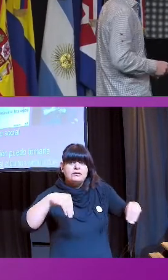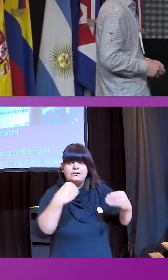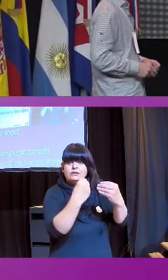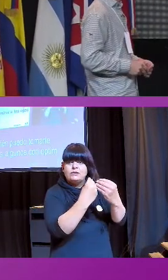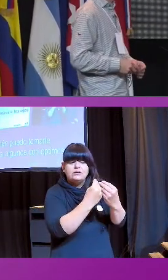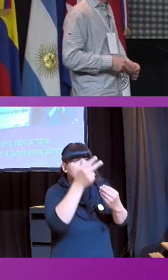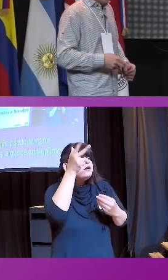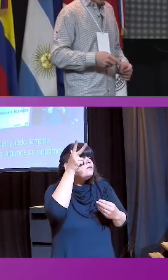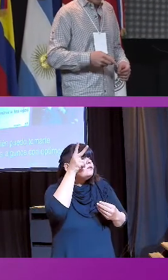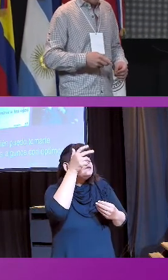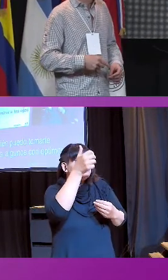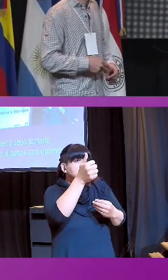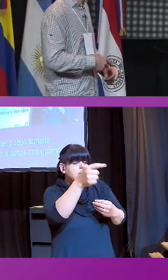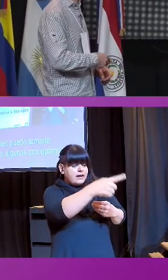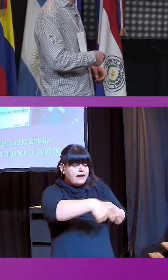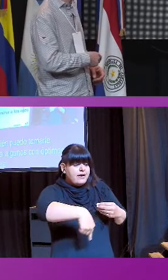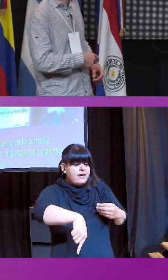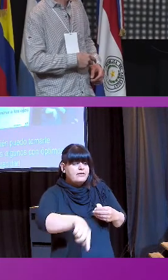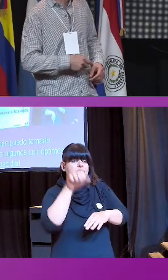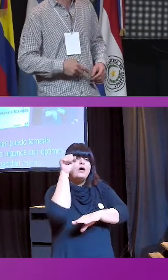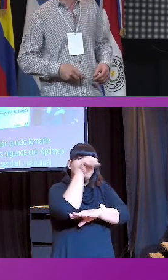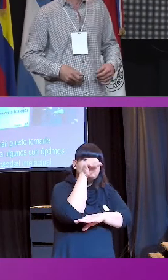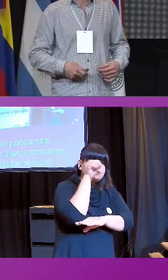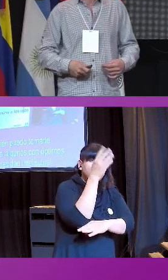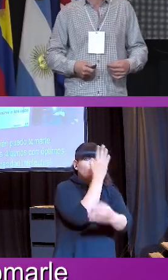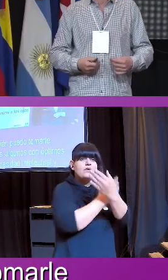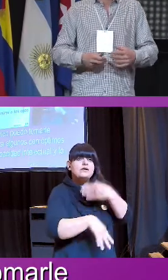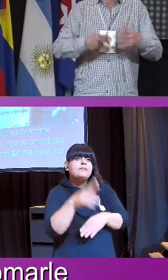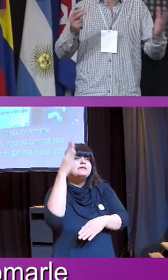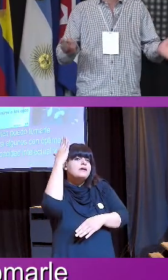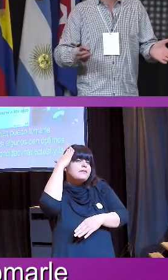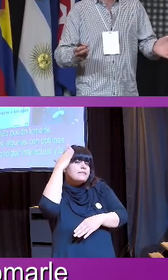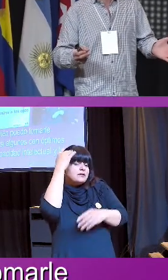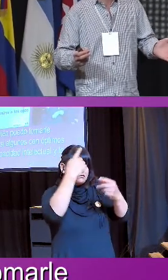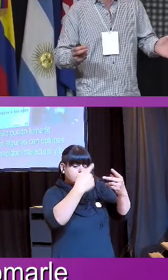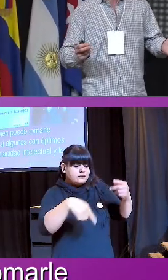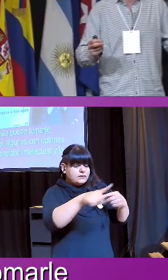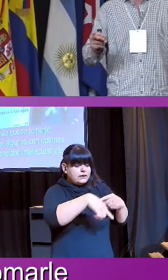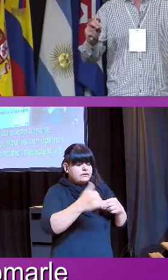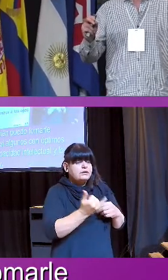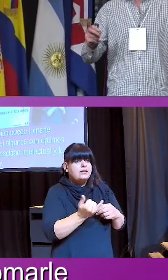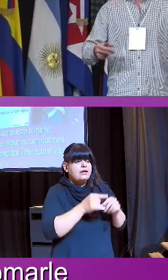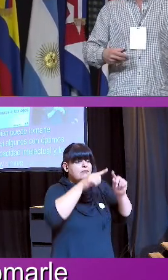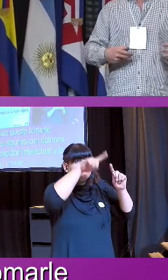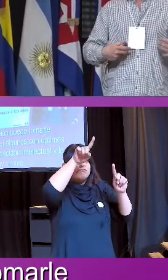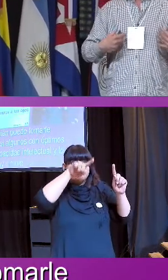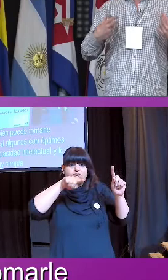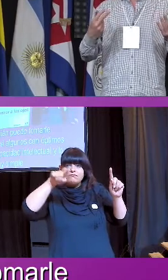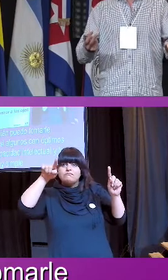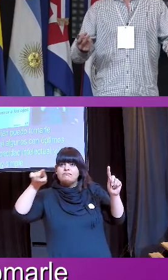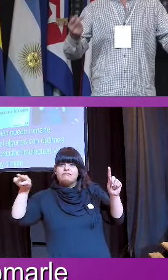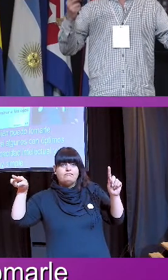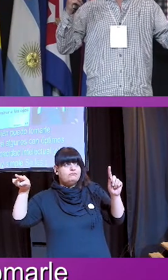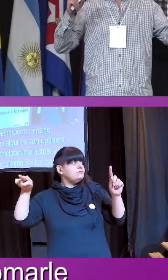otros neurotípicos y otros con discapacidad intelectual, y lo que midió es, se los resumo muy simple, se